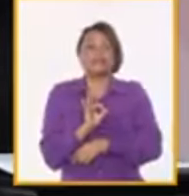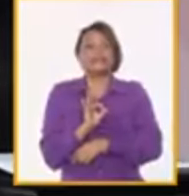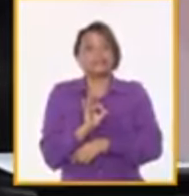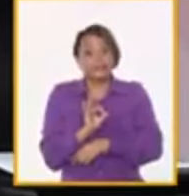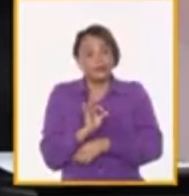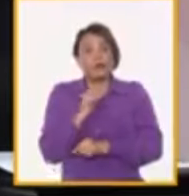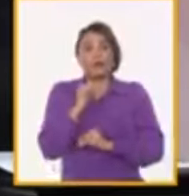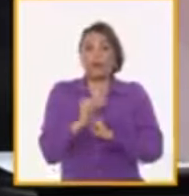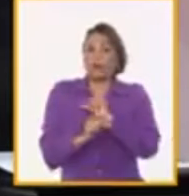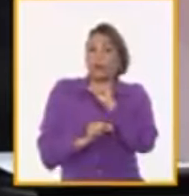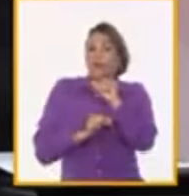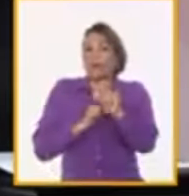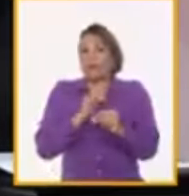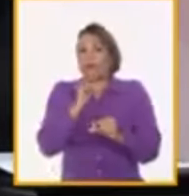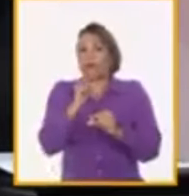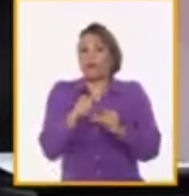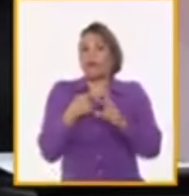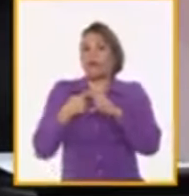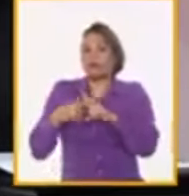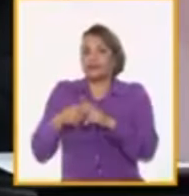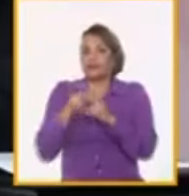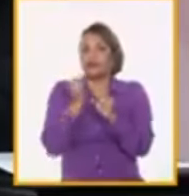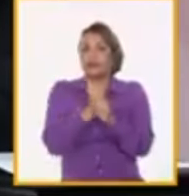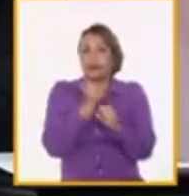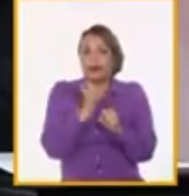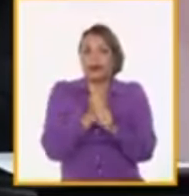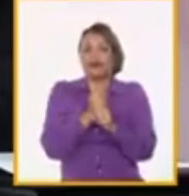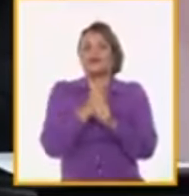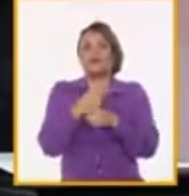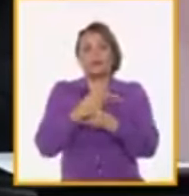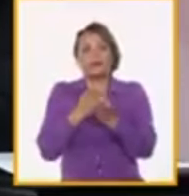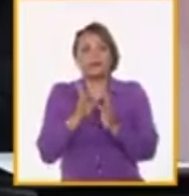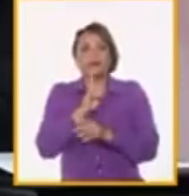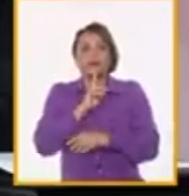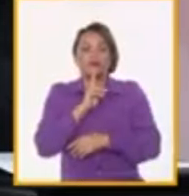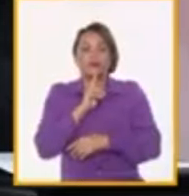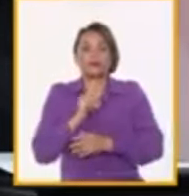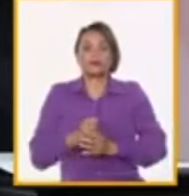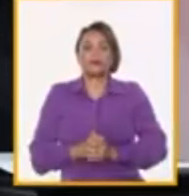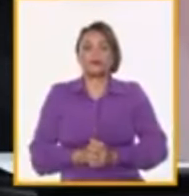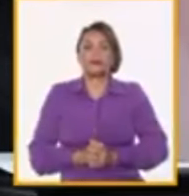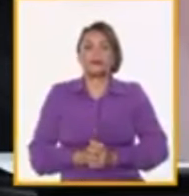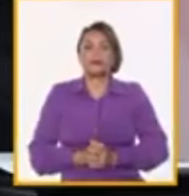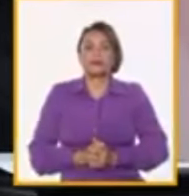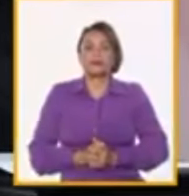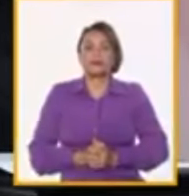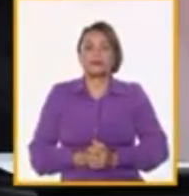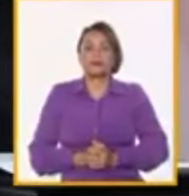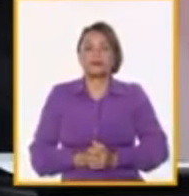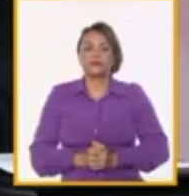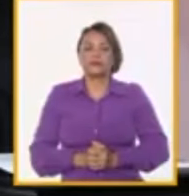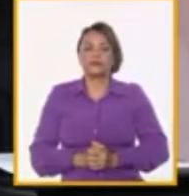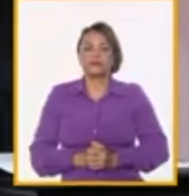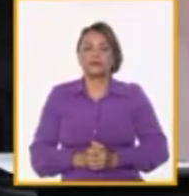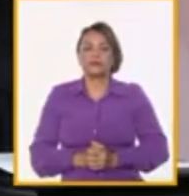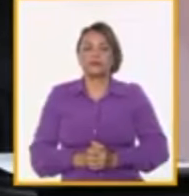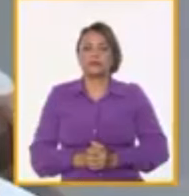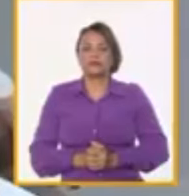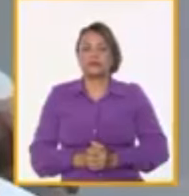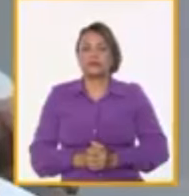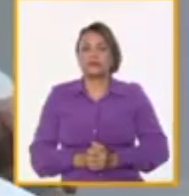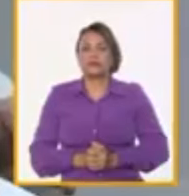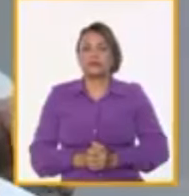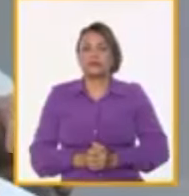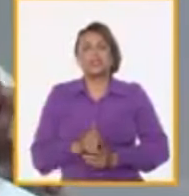vaya desde la fuente hasta el consumidor, eso a veces no alcanza incluso ni para que se pueda reponer en el día esa afectación. Sí, nosotros siempre